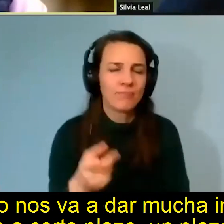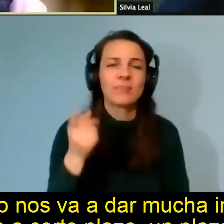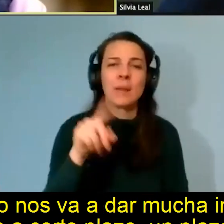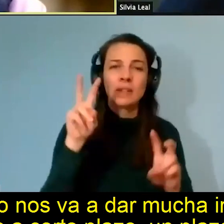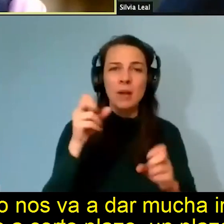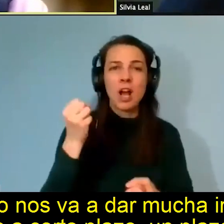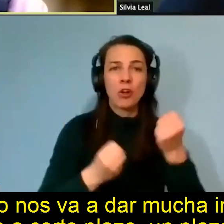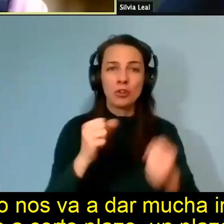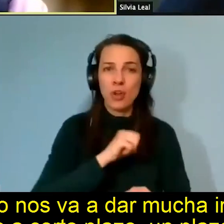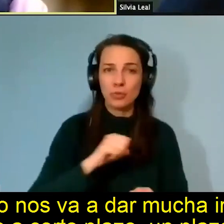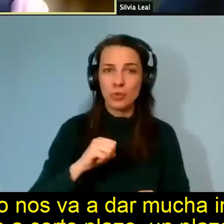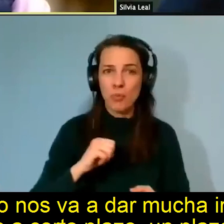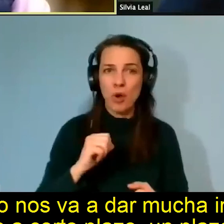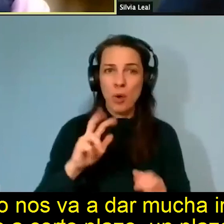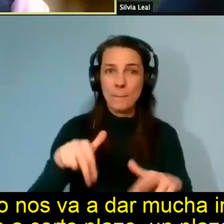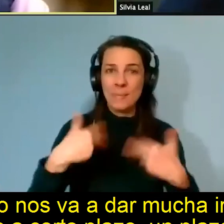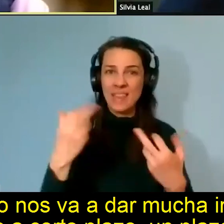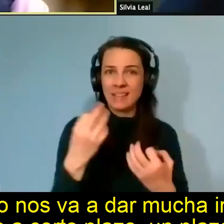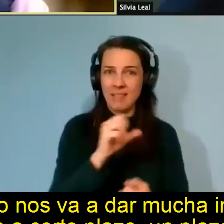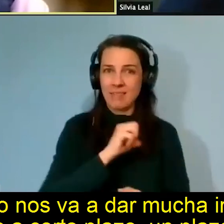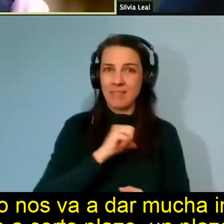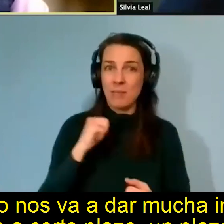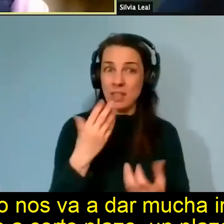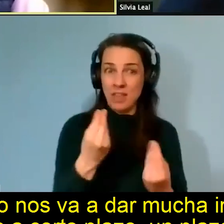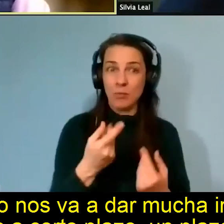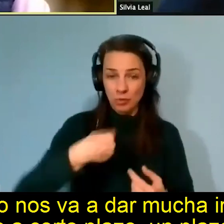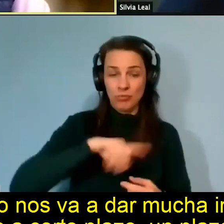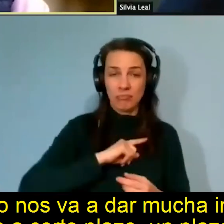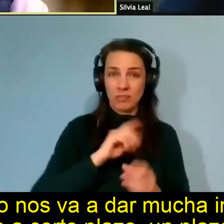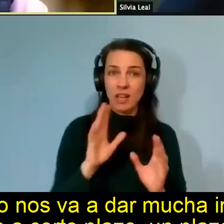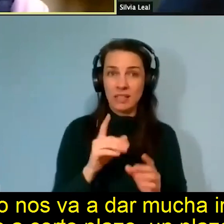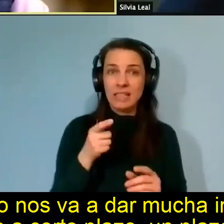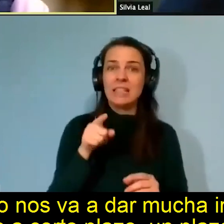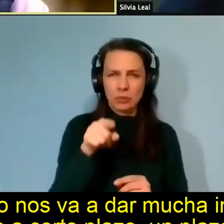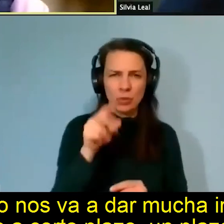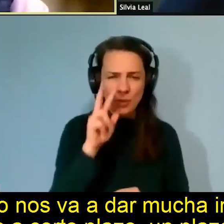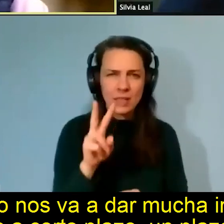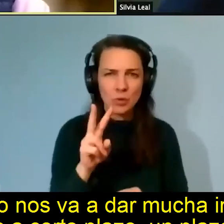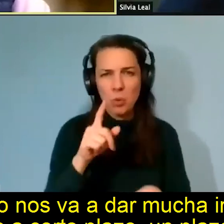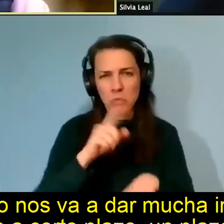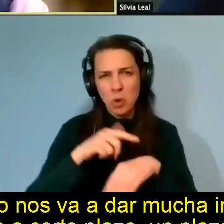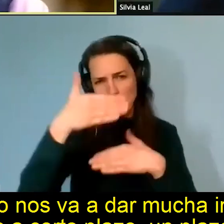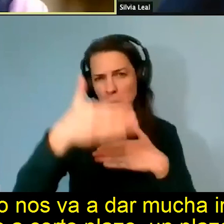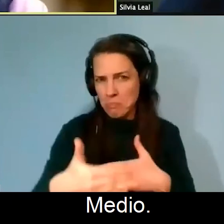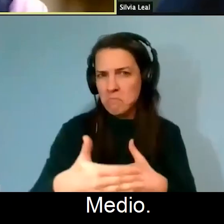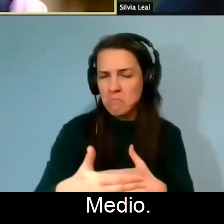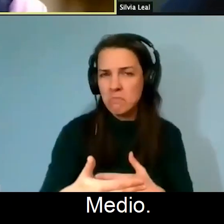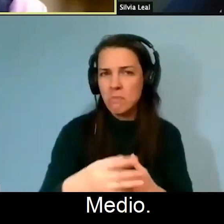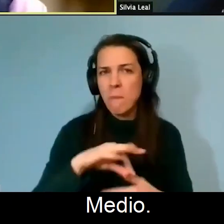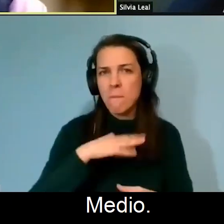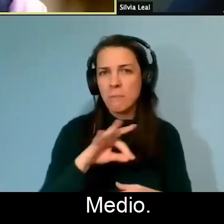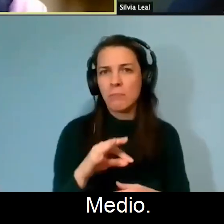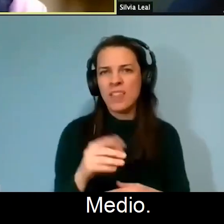nos va a dar mucha independencia a muchos y que esto sí que lo ves a un corto plazo, ¿no? Un plazo